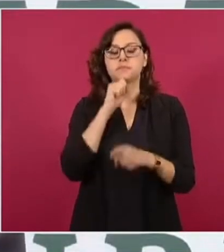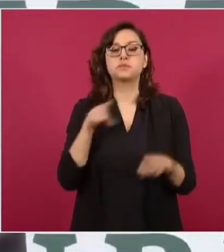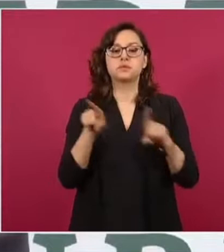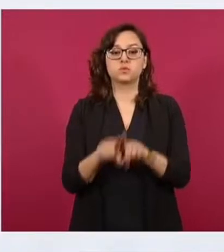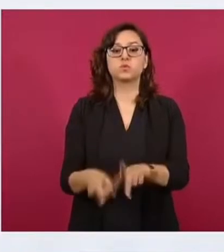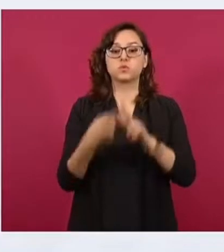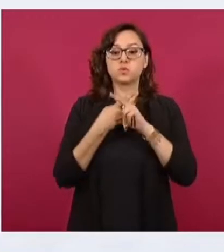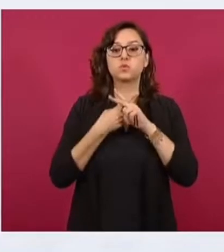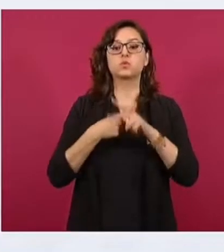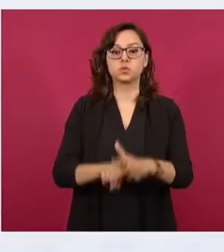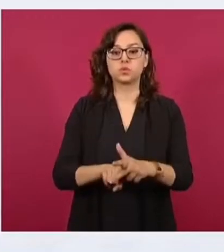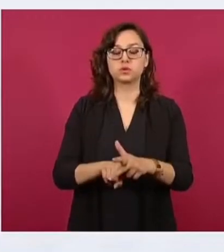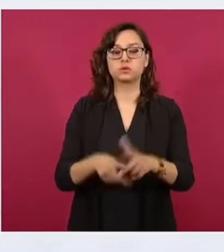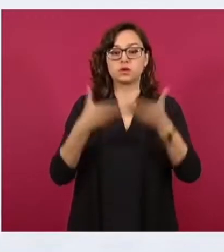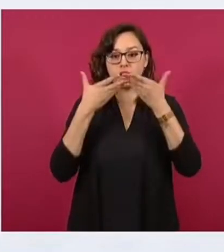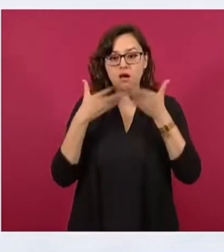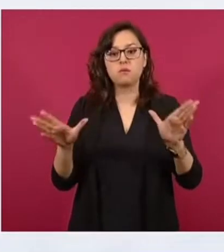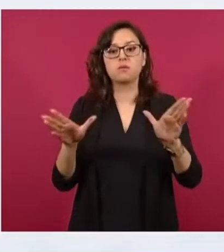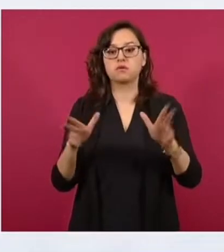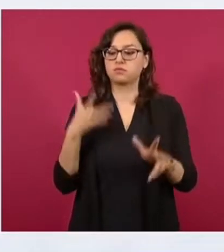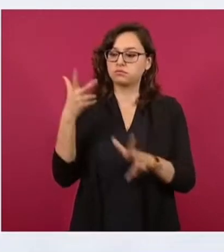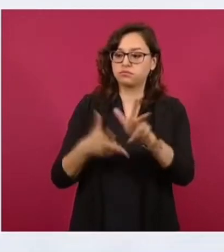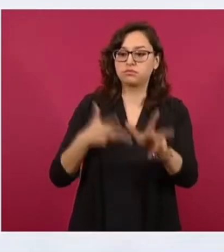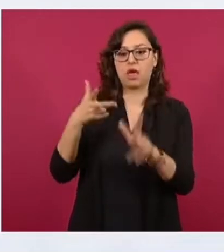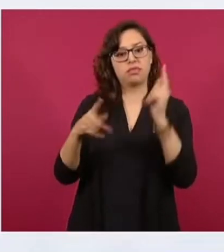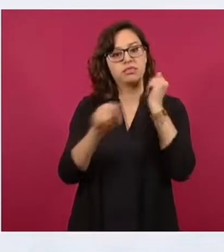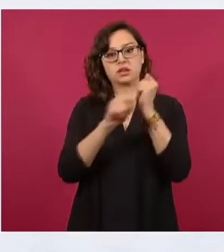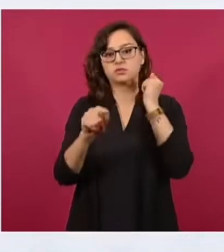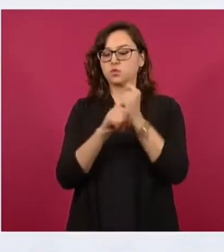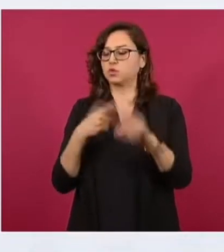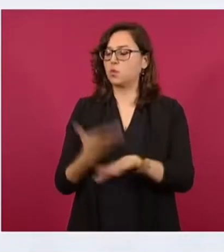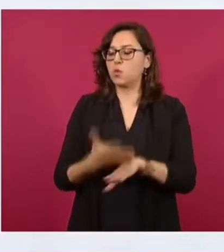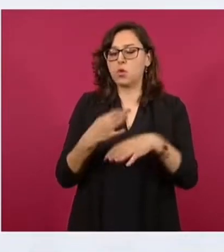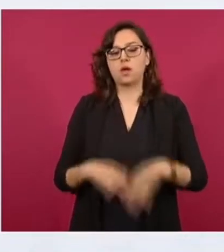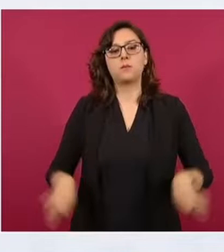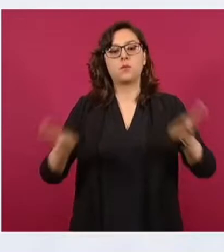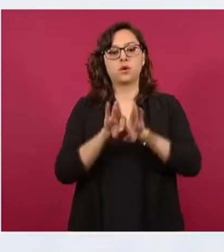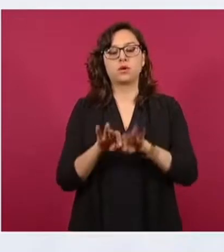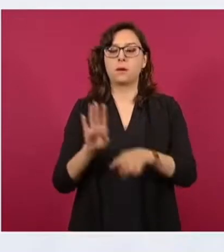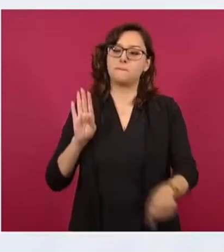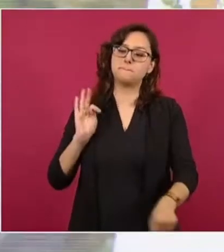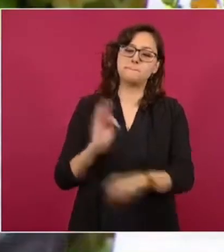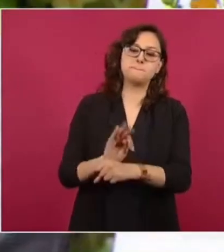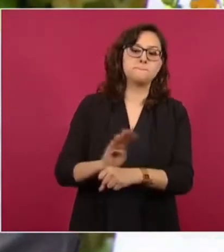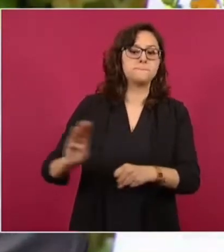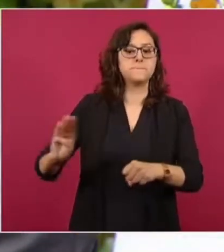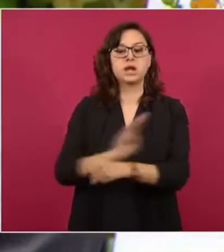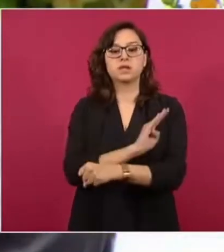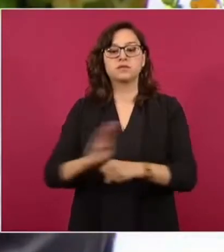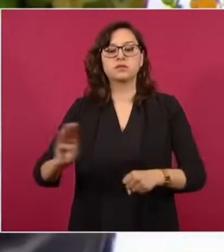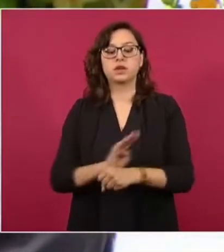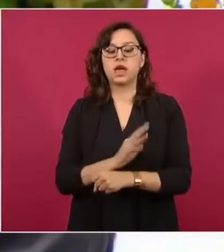la operación de este importante medio de transporte que beneficiará a la población